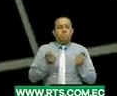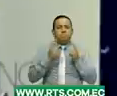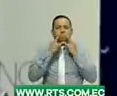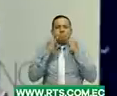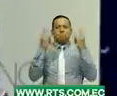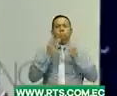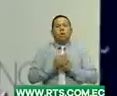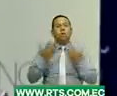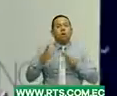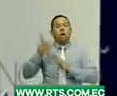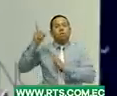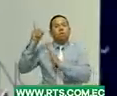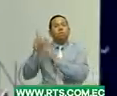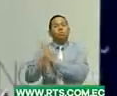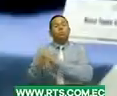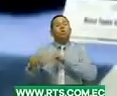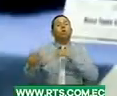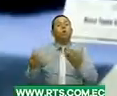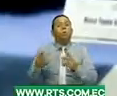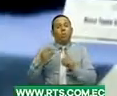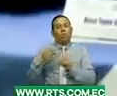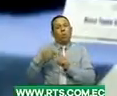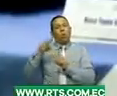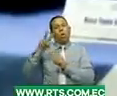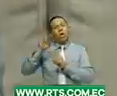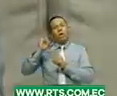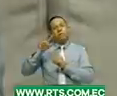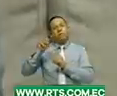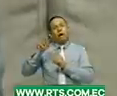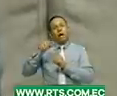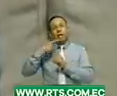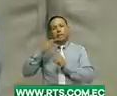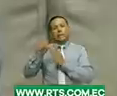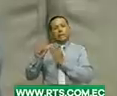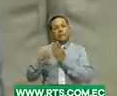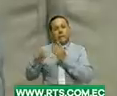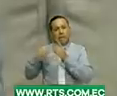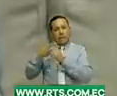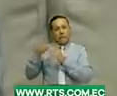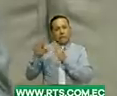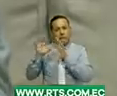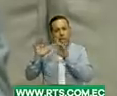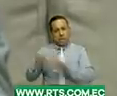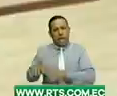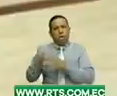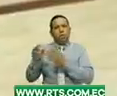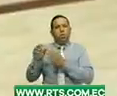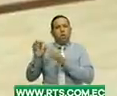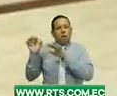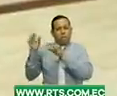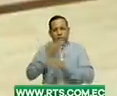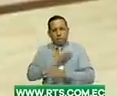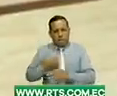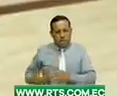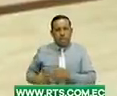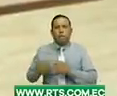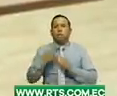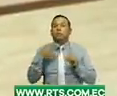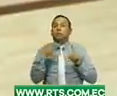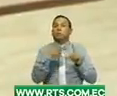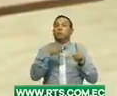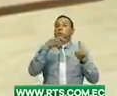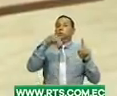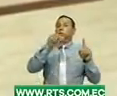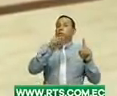Estado, Iván Granda, exsecretario anticorrupción de la presidencia, cuando ejerció el cargo. Mansur habría adquirido